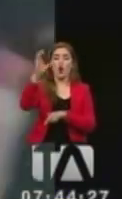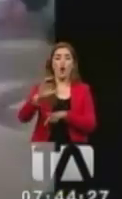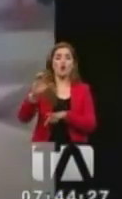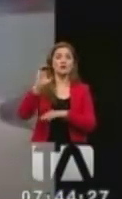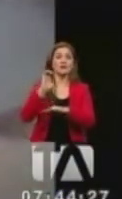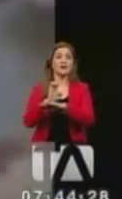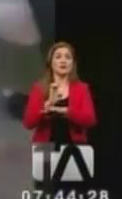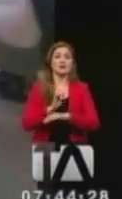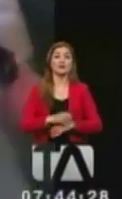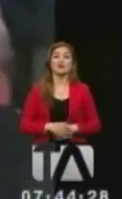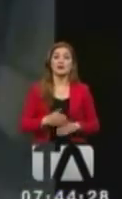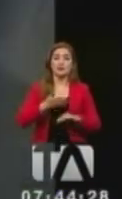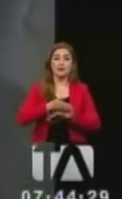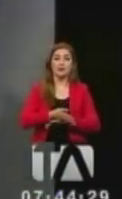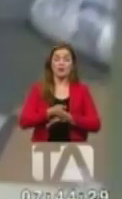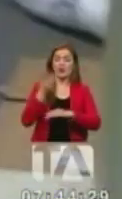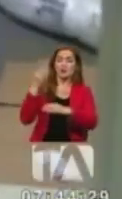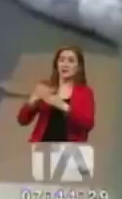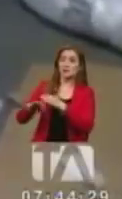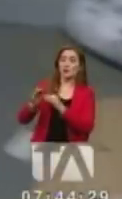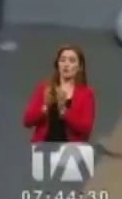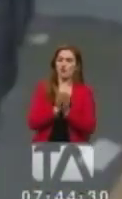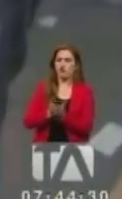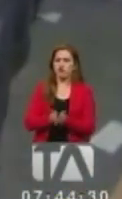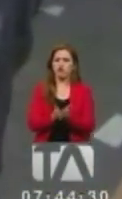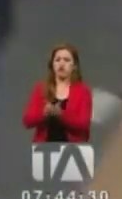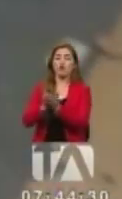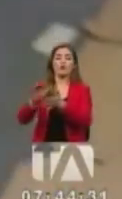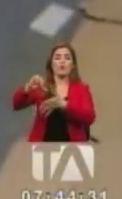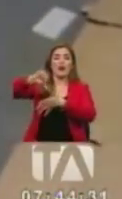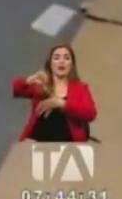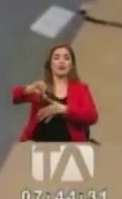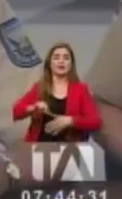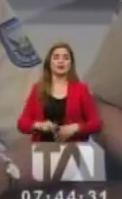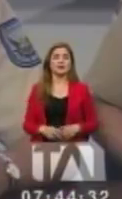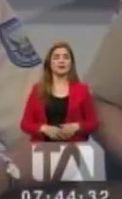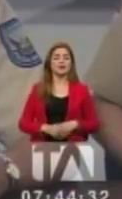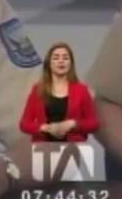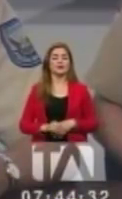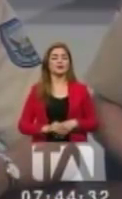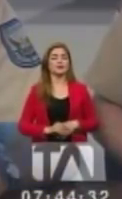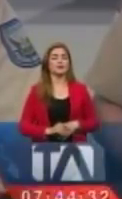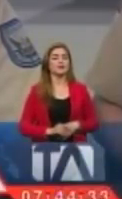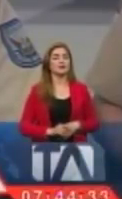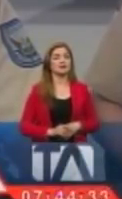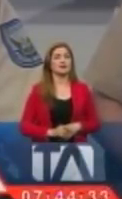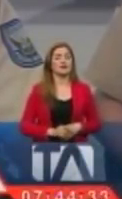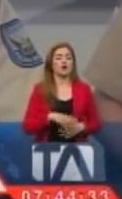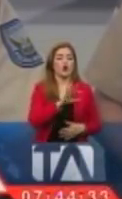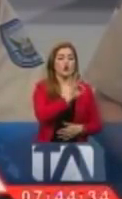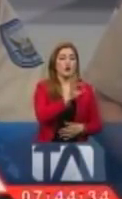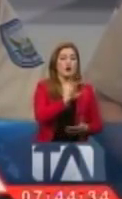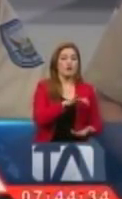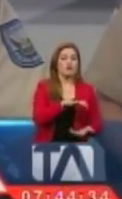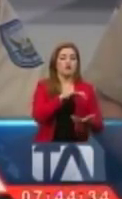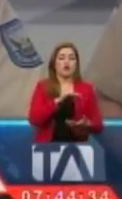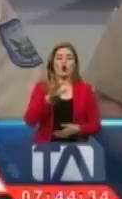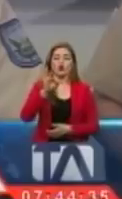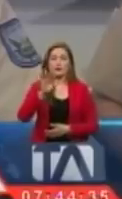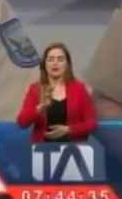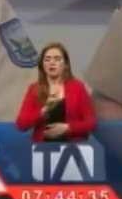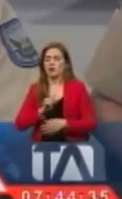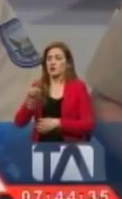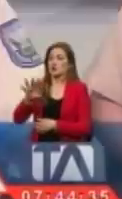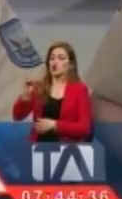del ecuador para luego lanchas rápidas hacia centroamérica 129 kilos en el otro 97 kilos en el otros